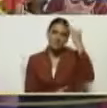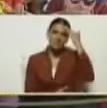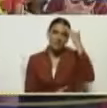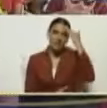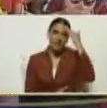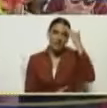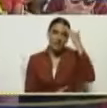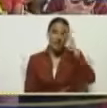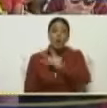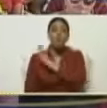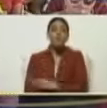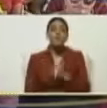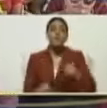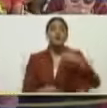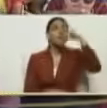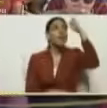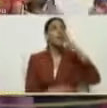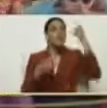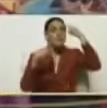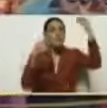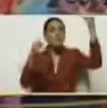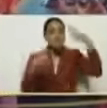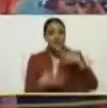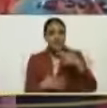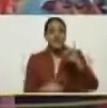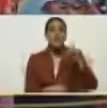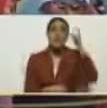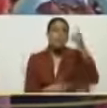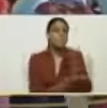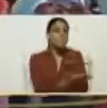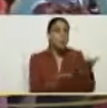por la fuerza de Dios y por la fuerza del pueblo.